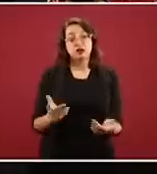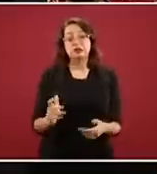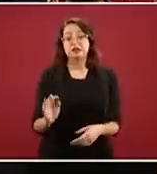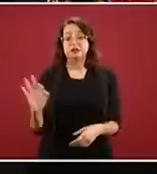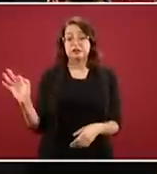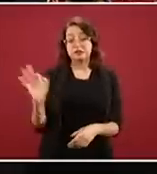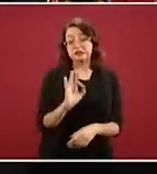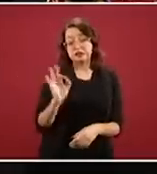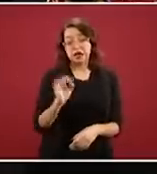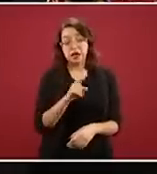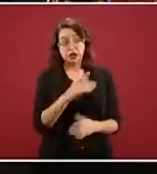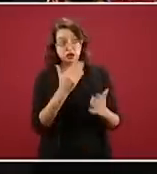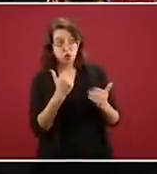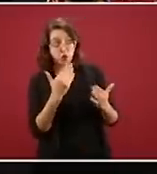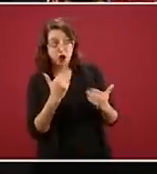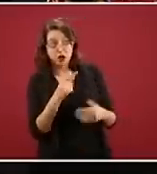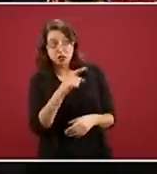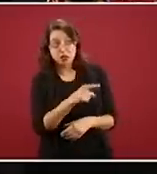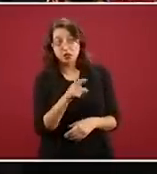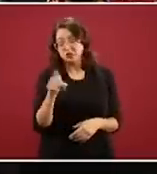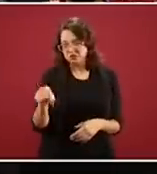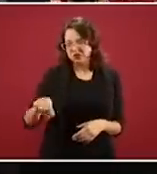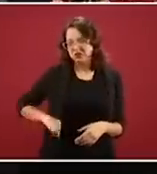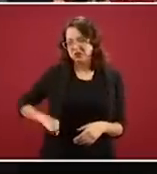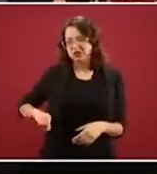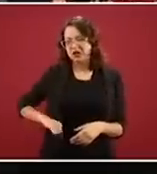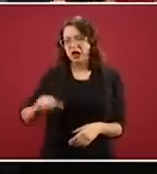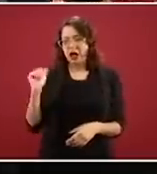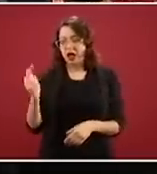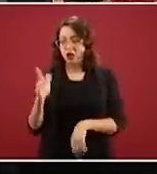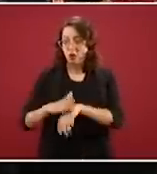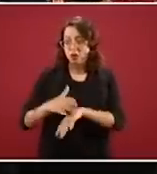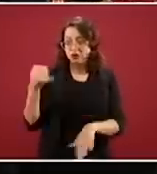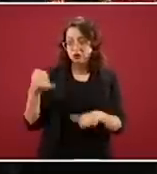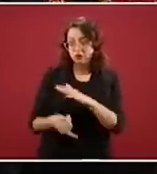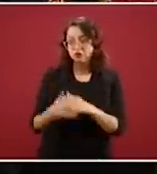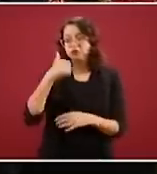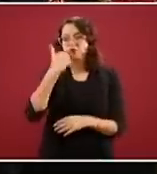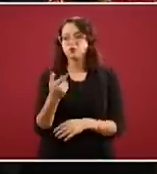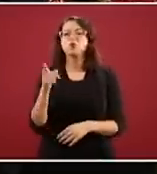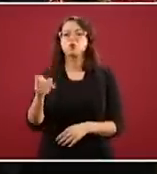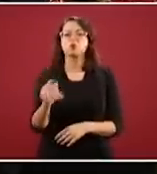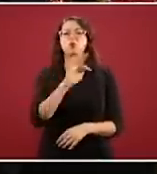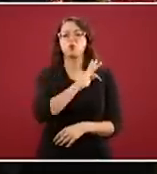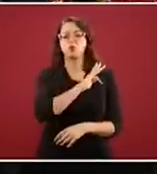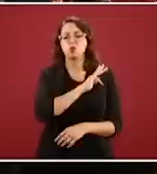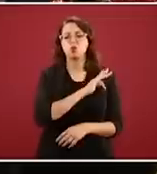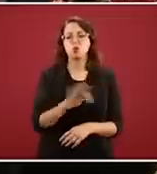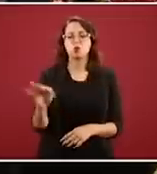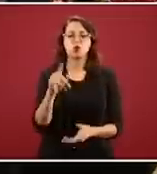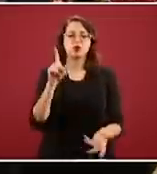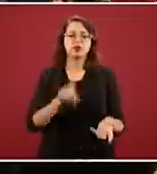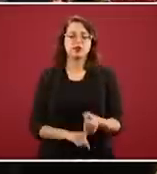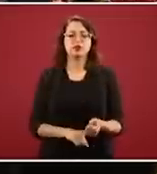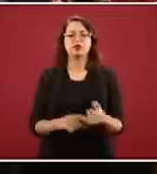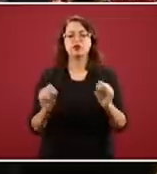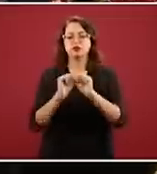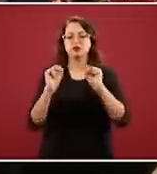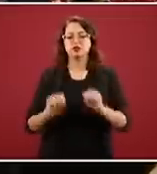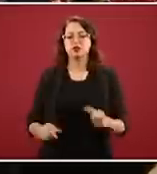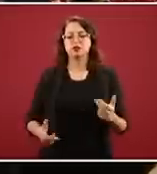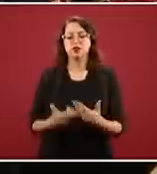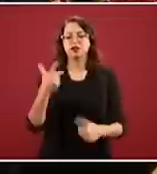adicional que sea de su interés está en la página del Secretariado Ejecutivo del Sistema Nacional